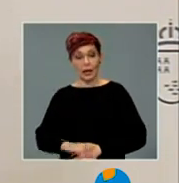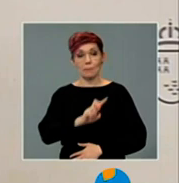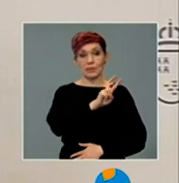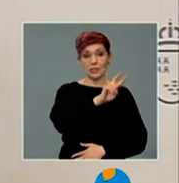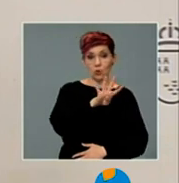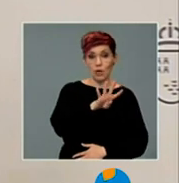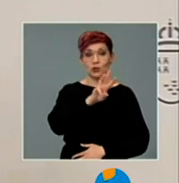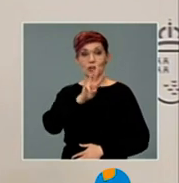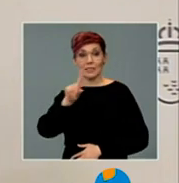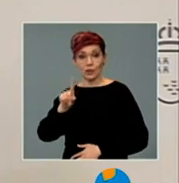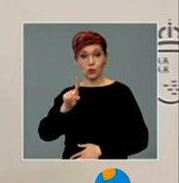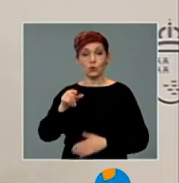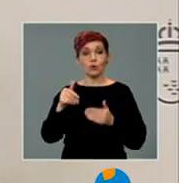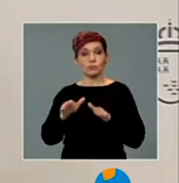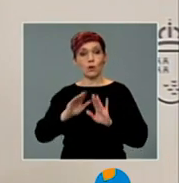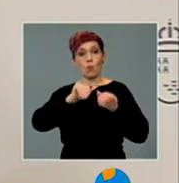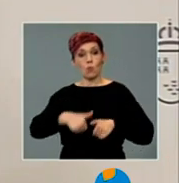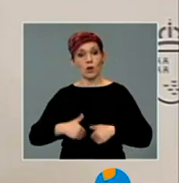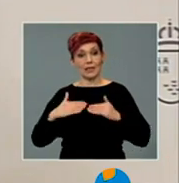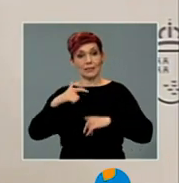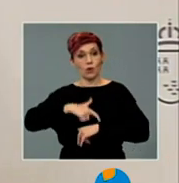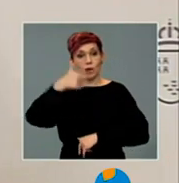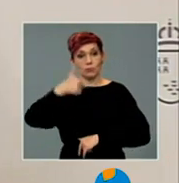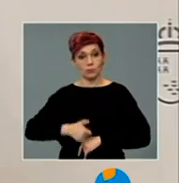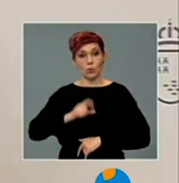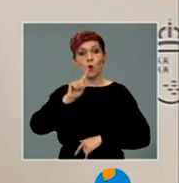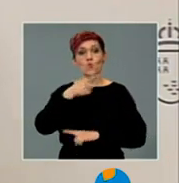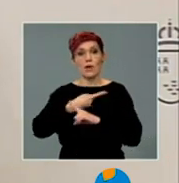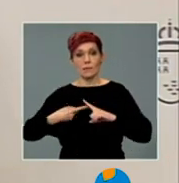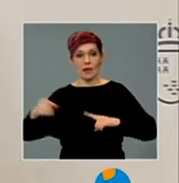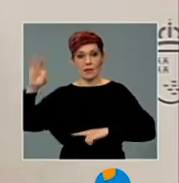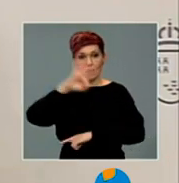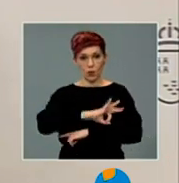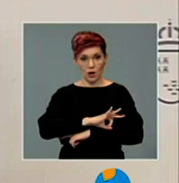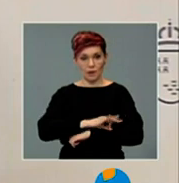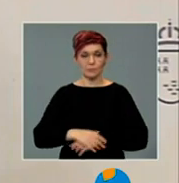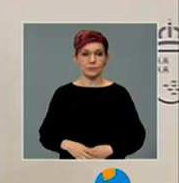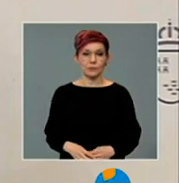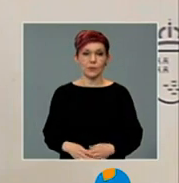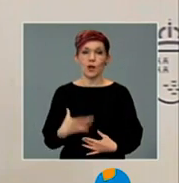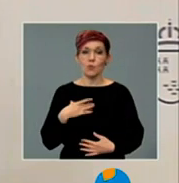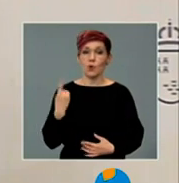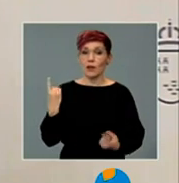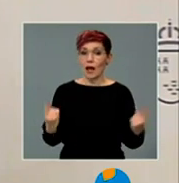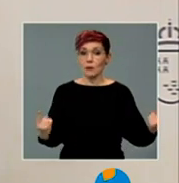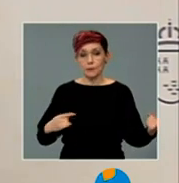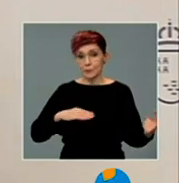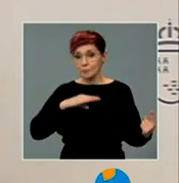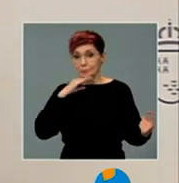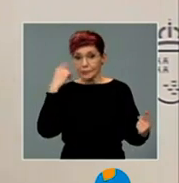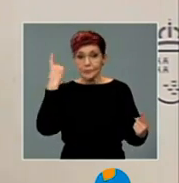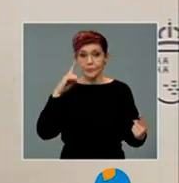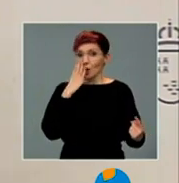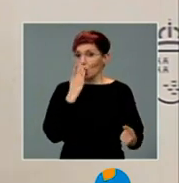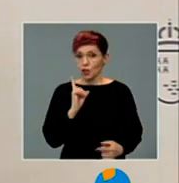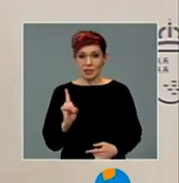que se amplía hasta la 1 y media de la madrugada puede que algunos no entiendan esta decisión pero